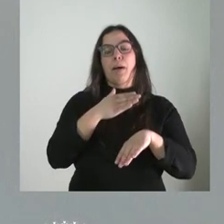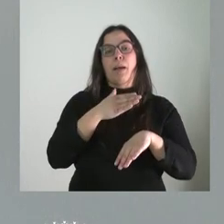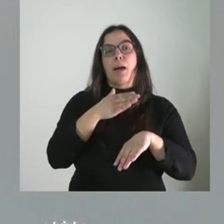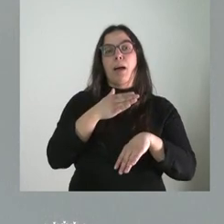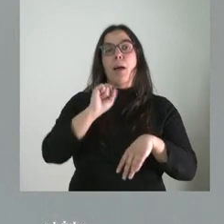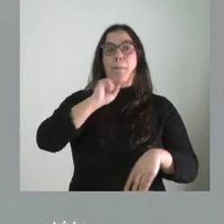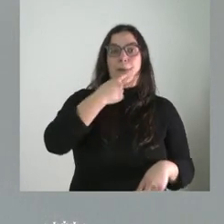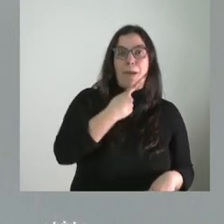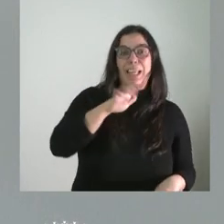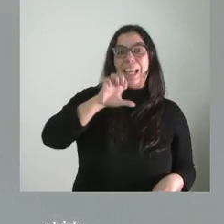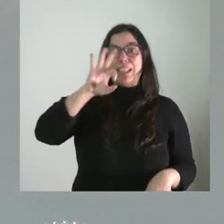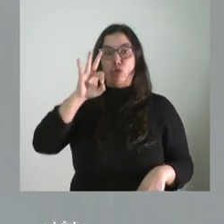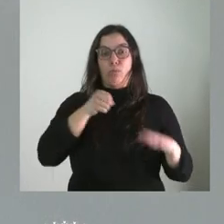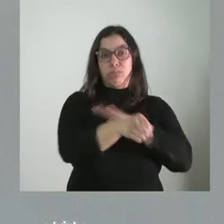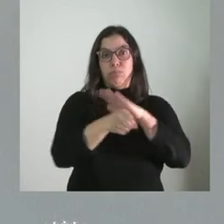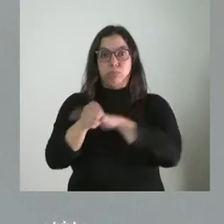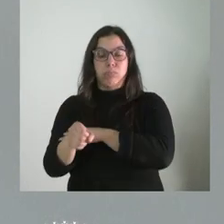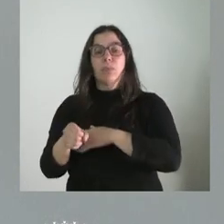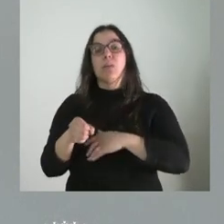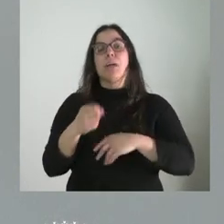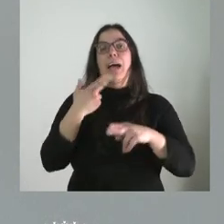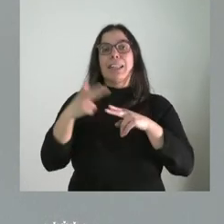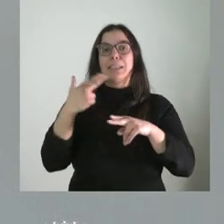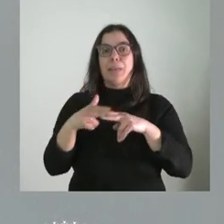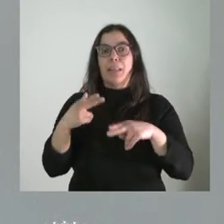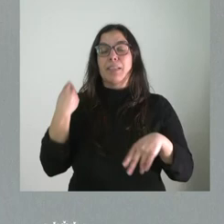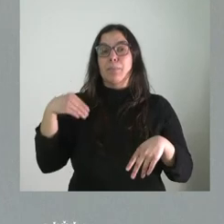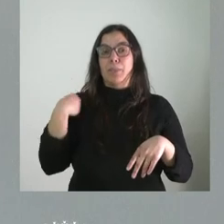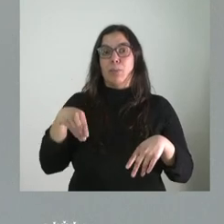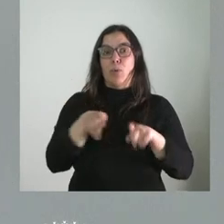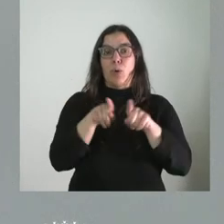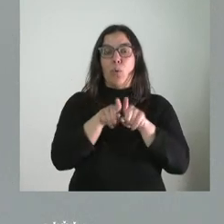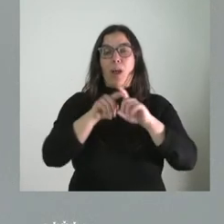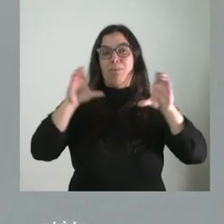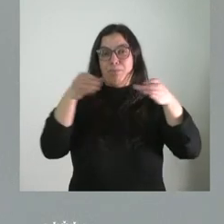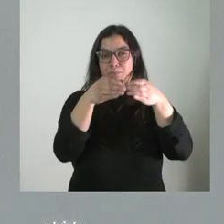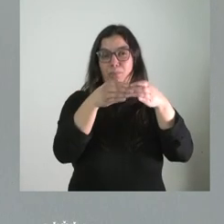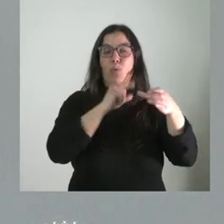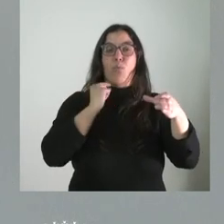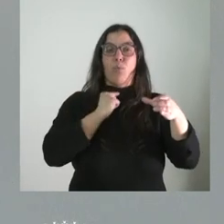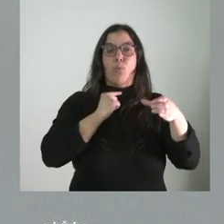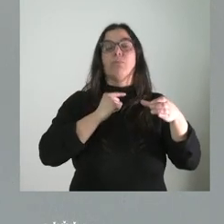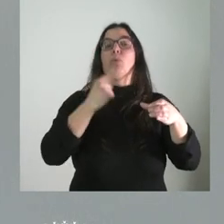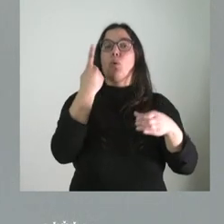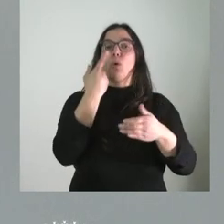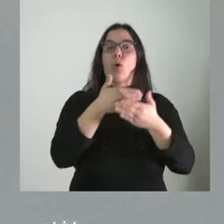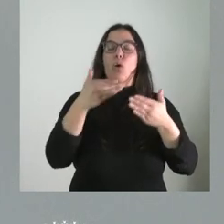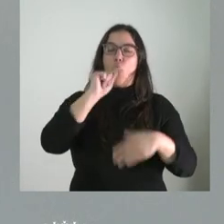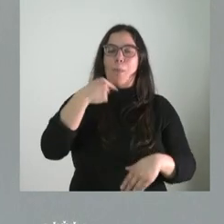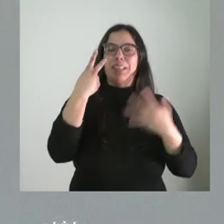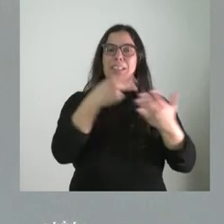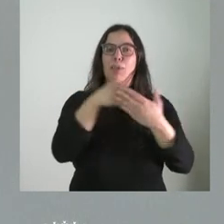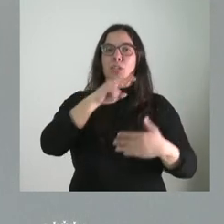primaria Y eso los correspondientes a la actividad en los seminarios menores y diocesanos una aportación de 1,7 millones de euros los alumnos